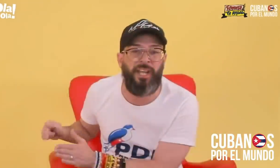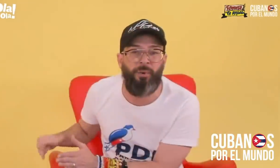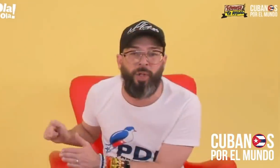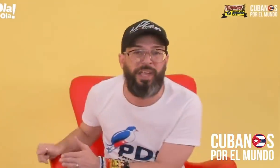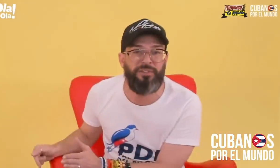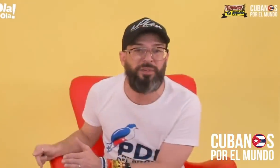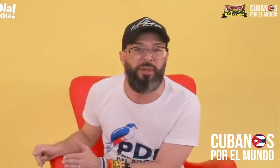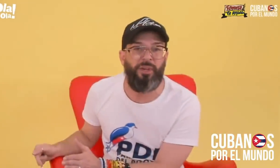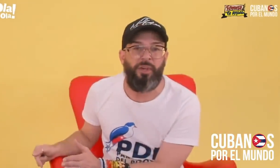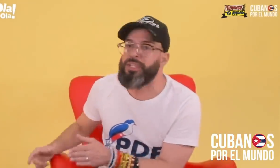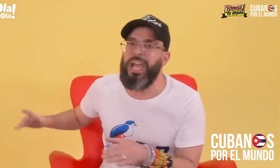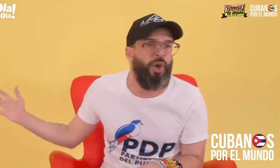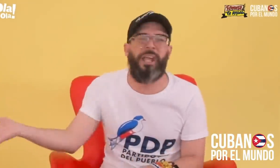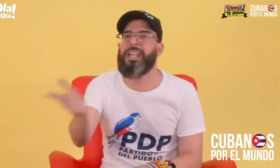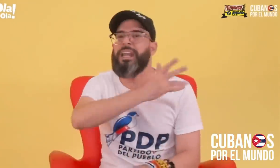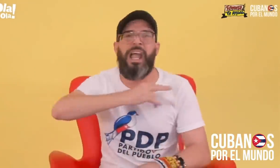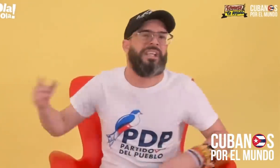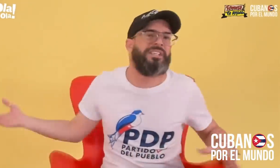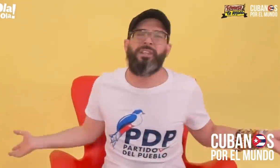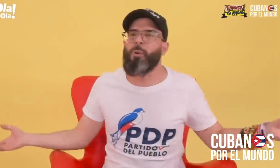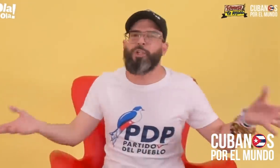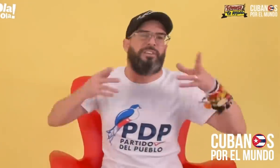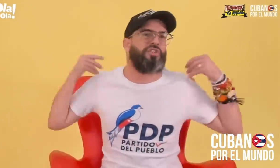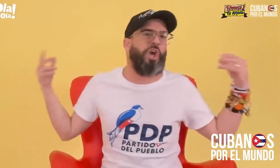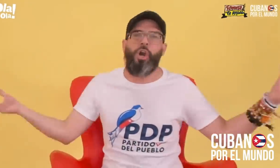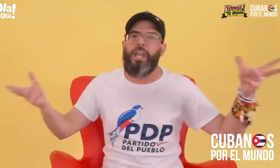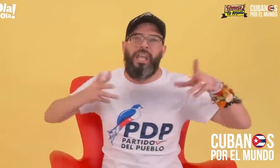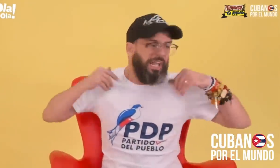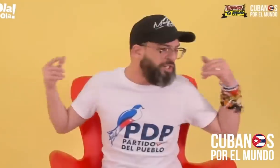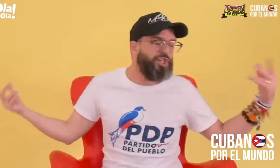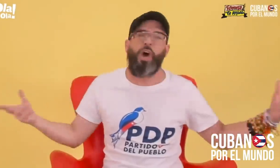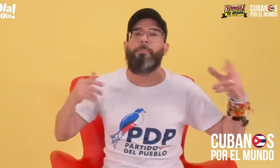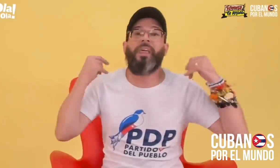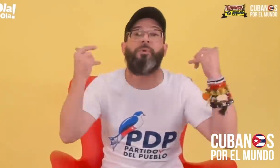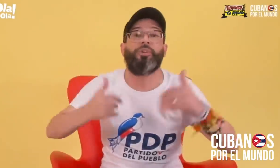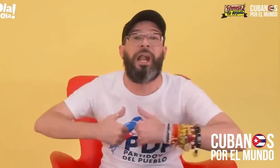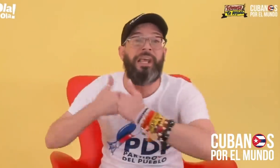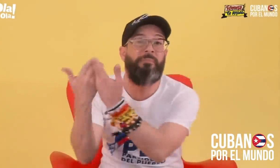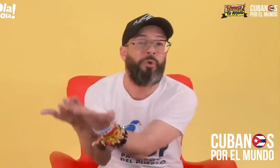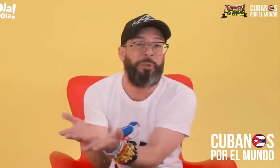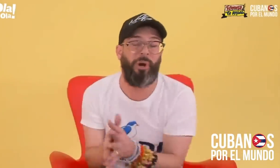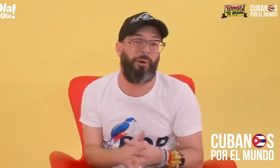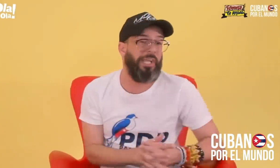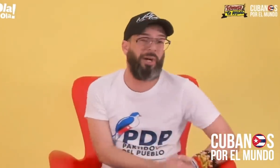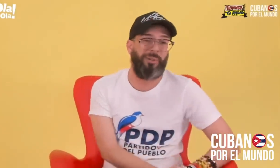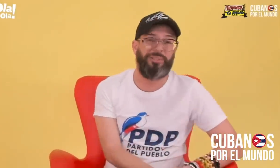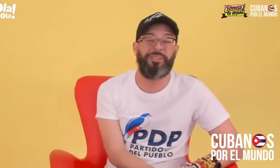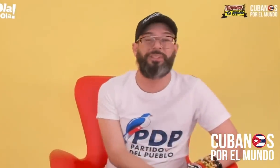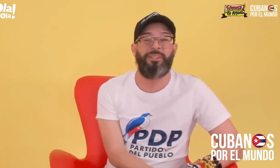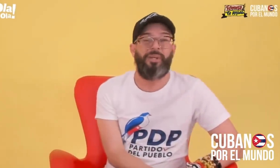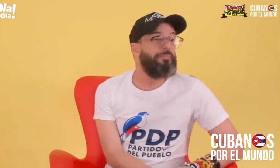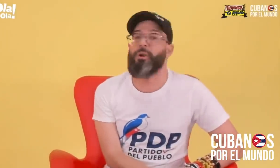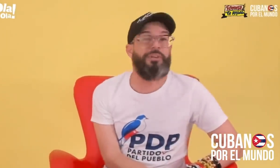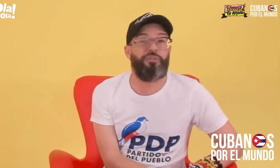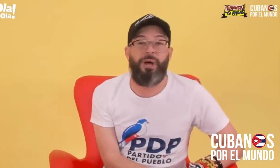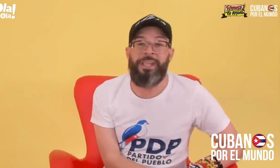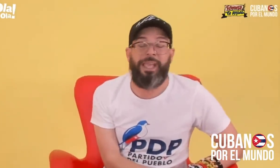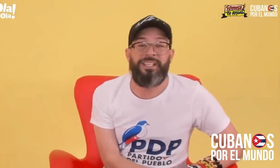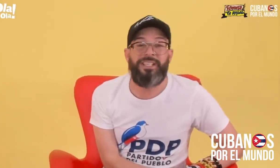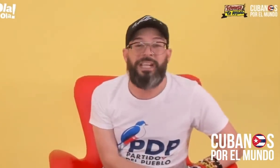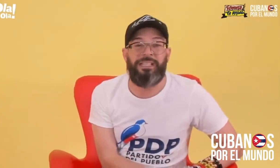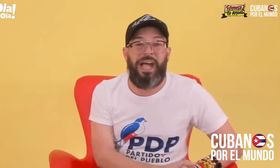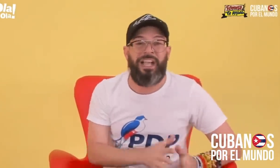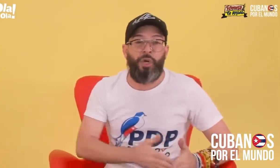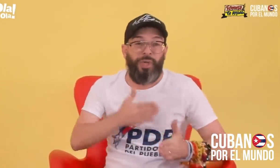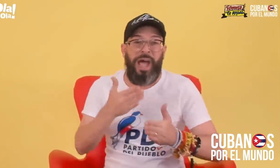ellos estuvieran seguros de eso, ya ellos estarían haciendo votaciones y elecciones para demostrarle al mundo, caballero. Pero ellos saben